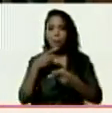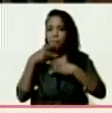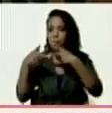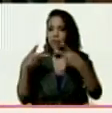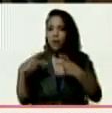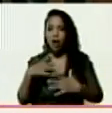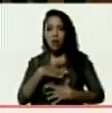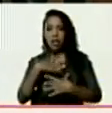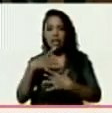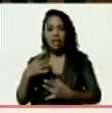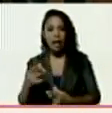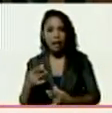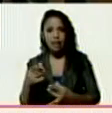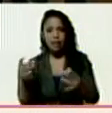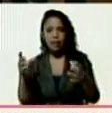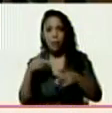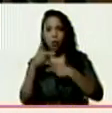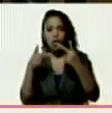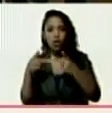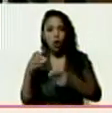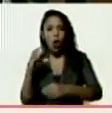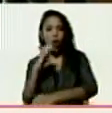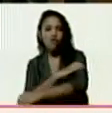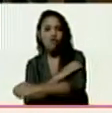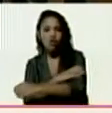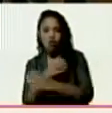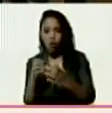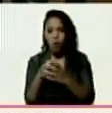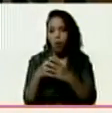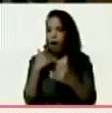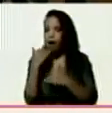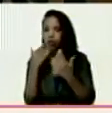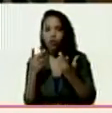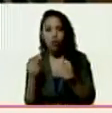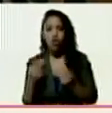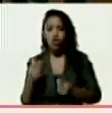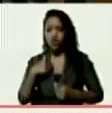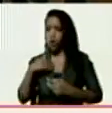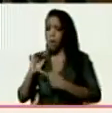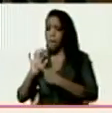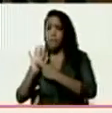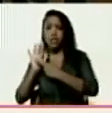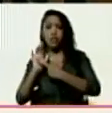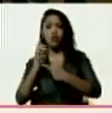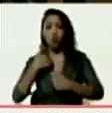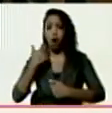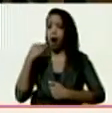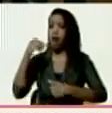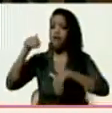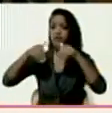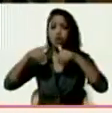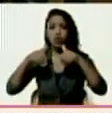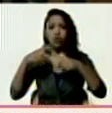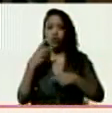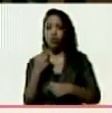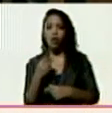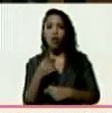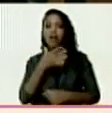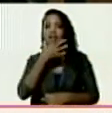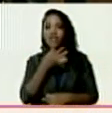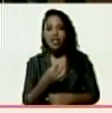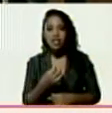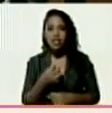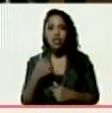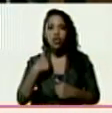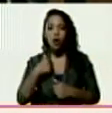puede prevalecer que yo entro y me presento si tengo o no tengo los votos. Sencillamente debe privar